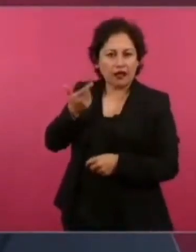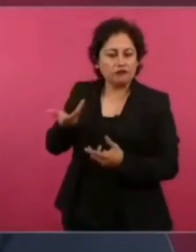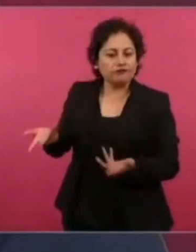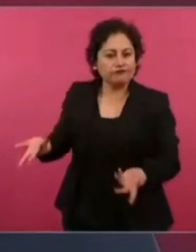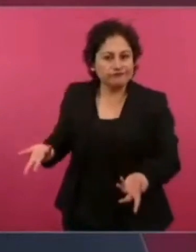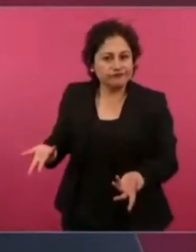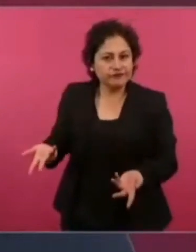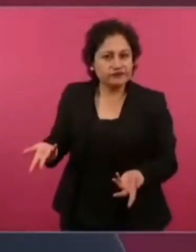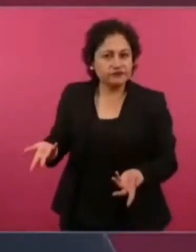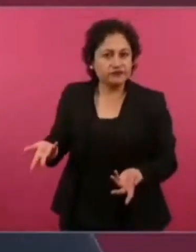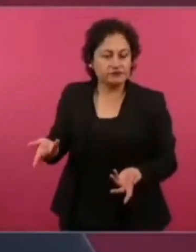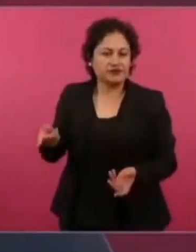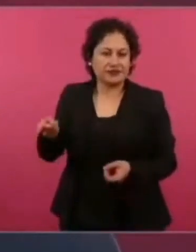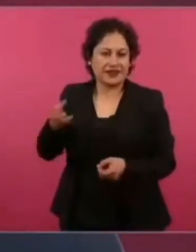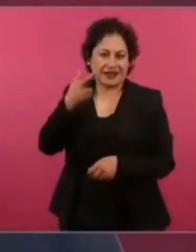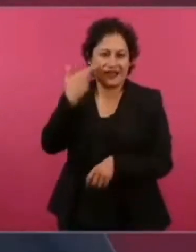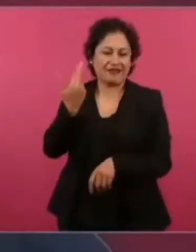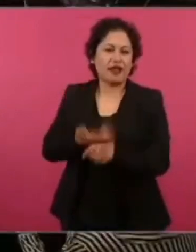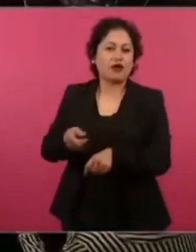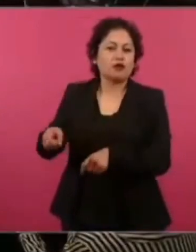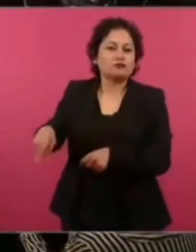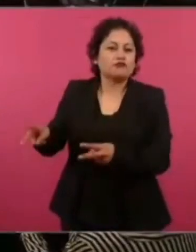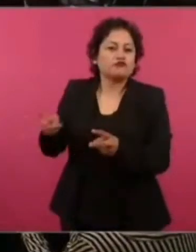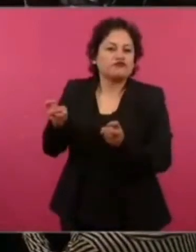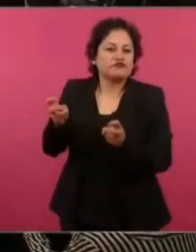Y los grandes